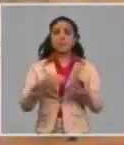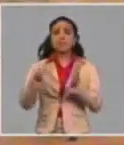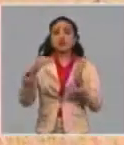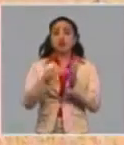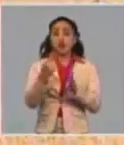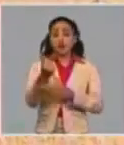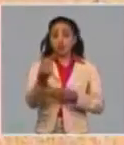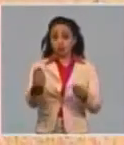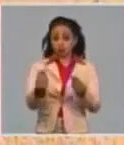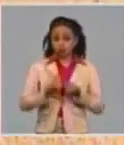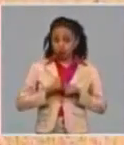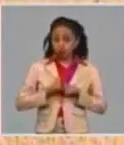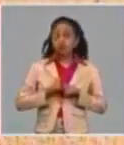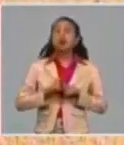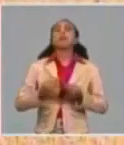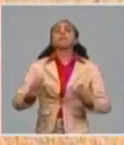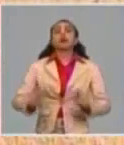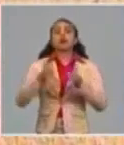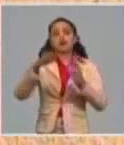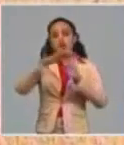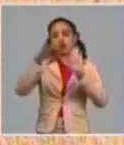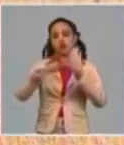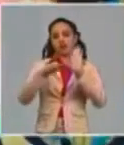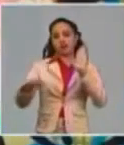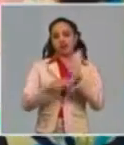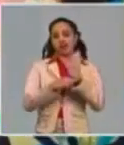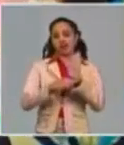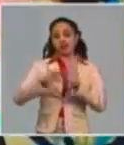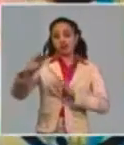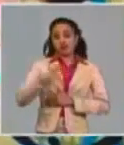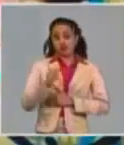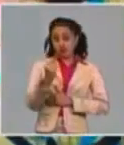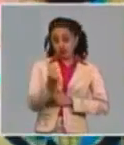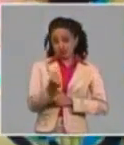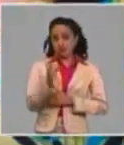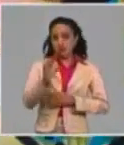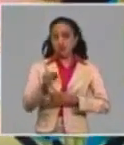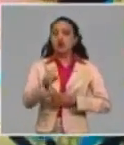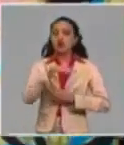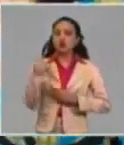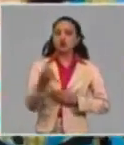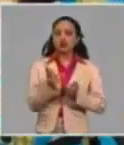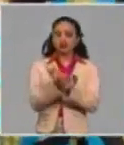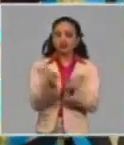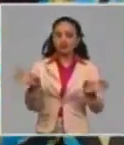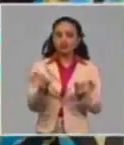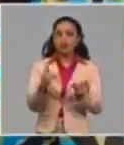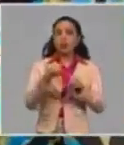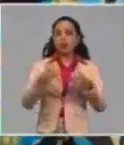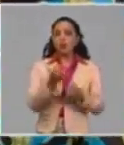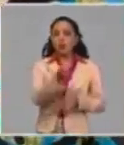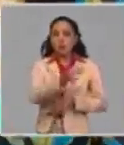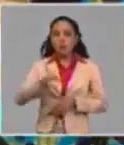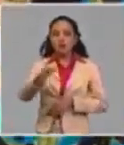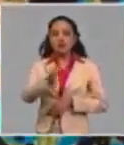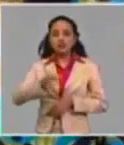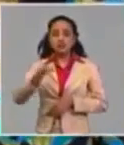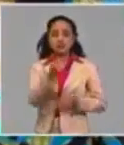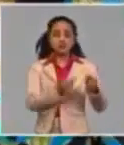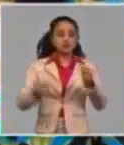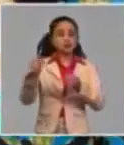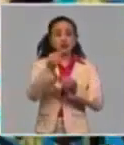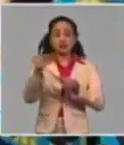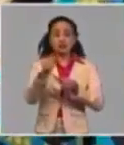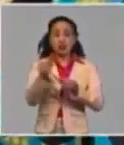de pesos para cumplir con el programa del subsidio y los hemos dividido equitativamente por los municipios,